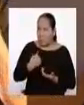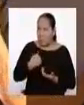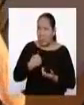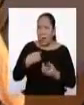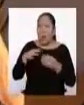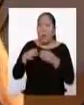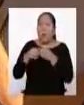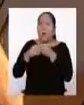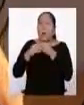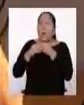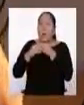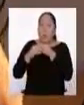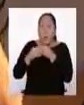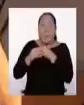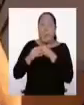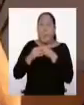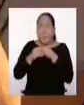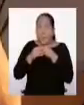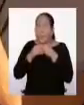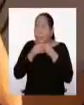es...